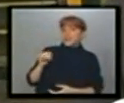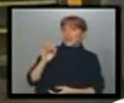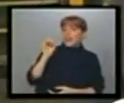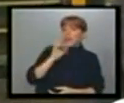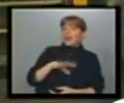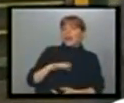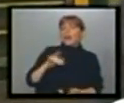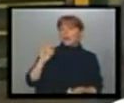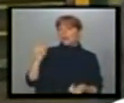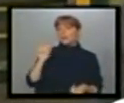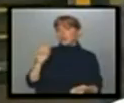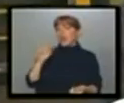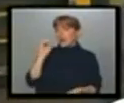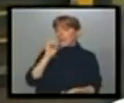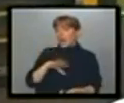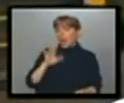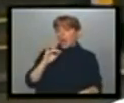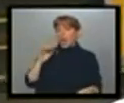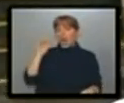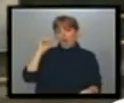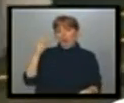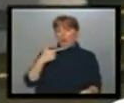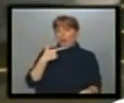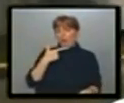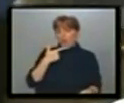valiendo la pena. El gas sigue...